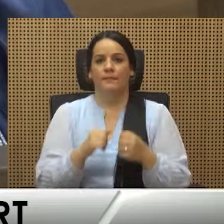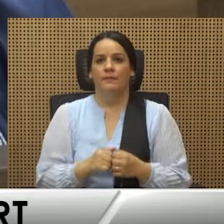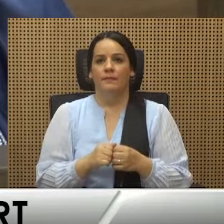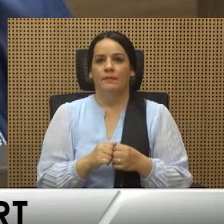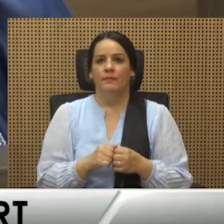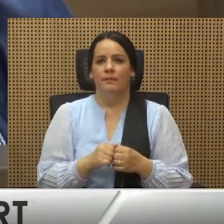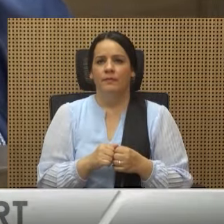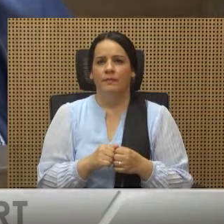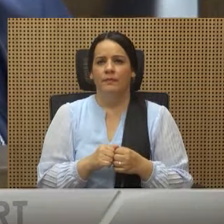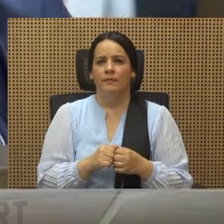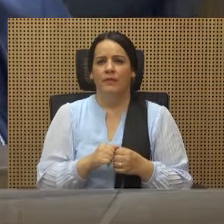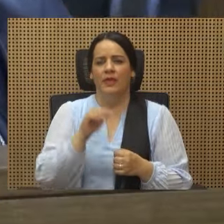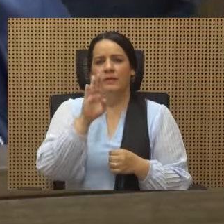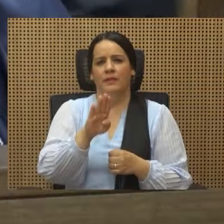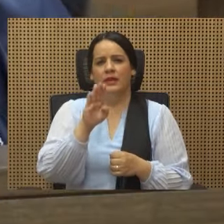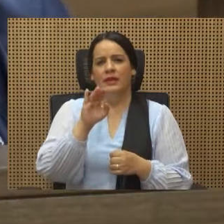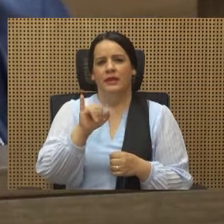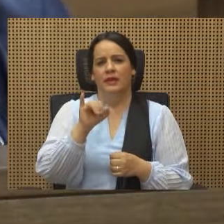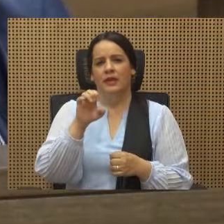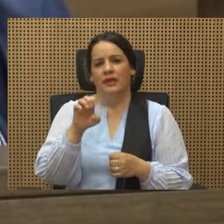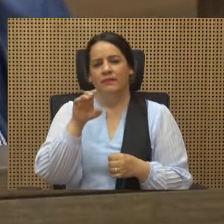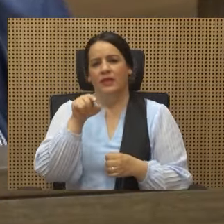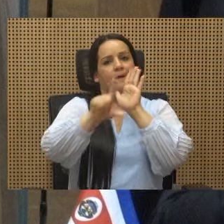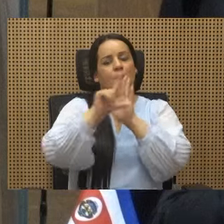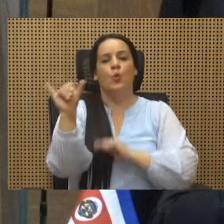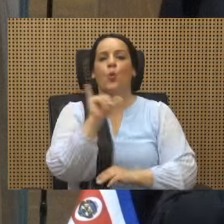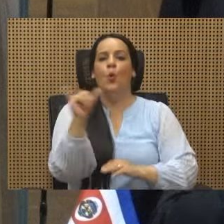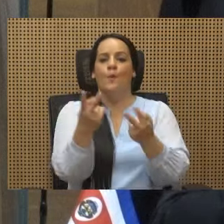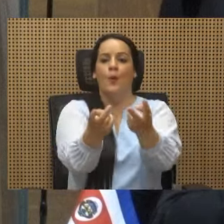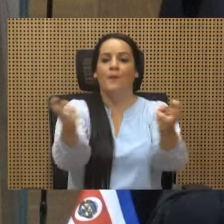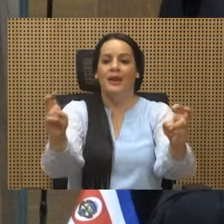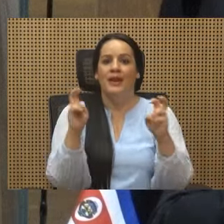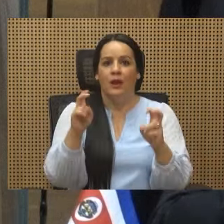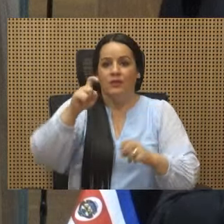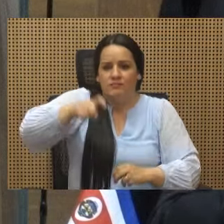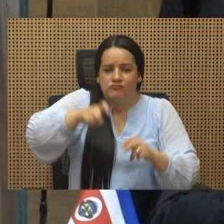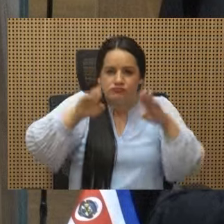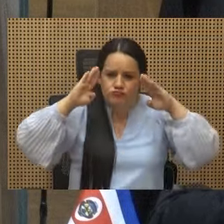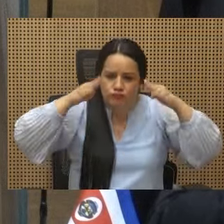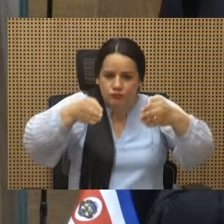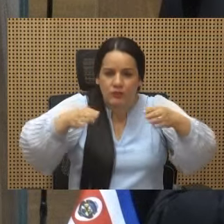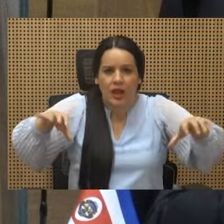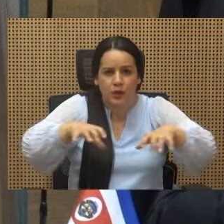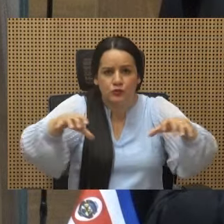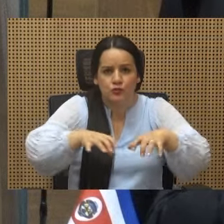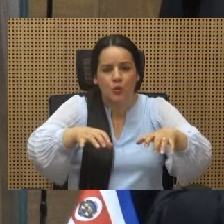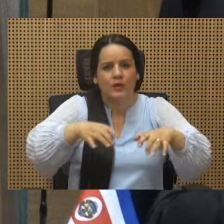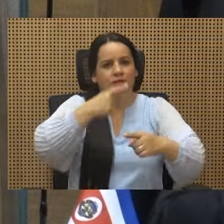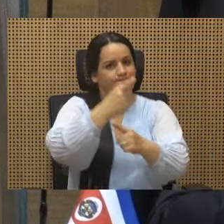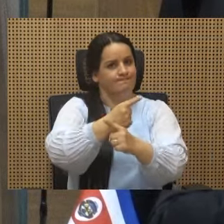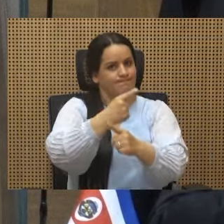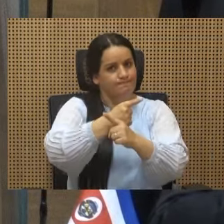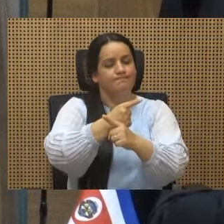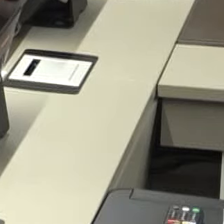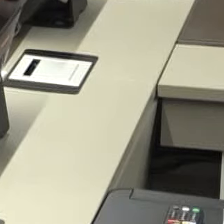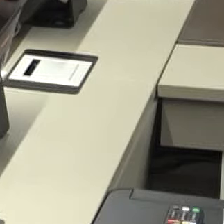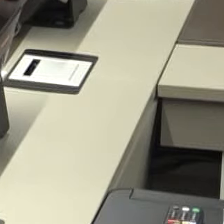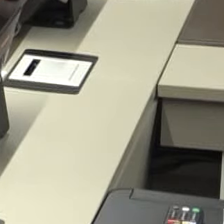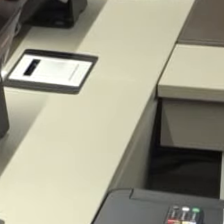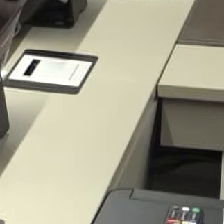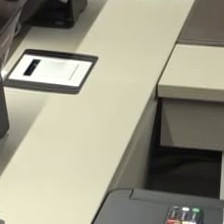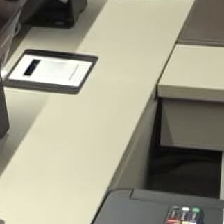las contrataciones del sinar relacionadas con publicidad de empresas de medios alternativos y medios tradicionales este informe fue